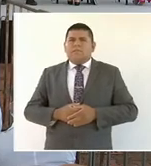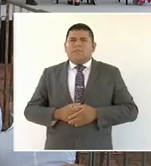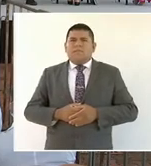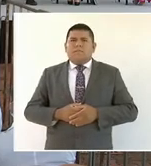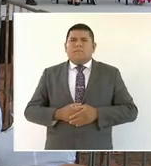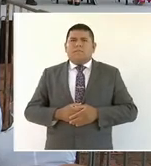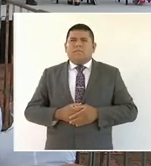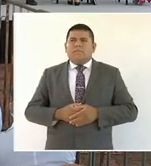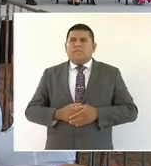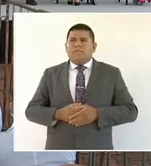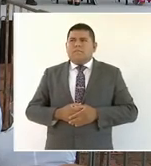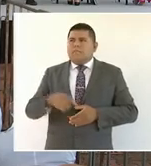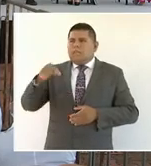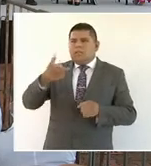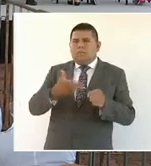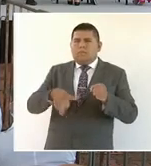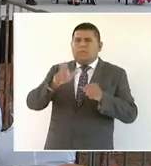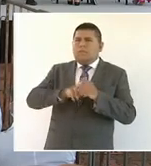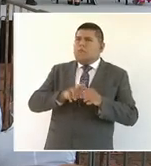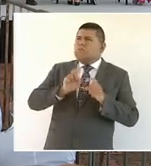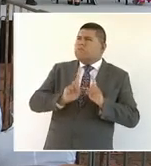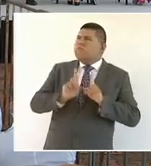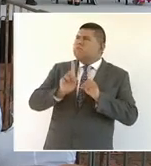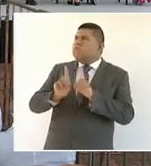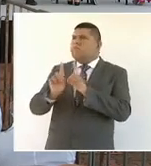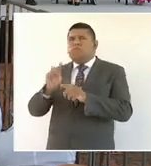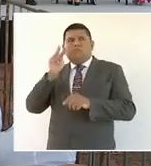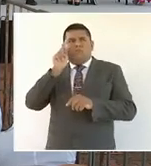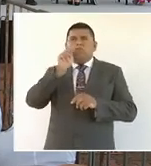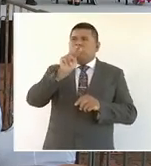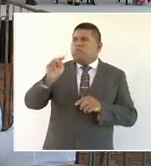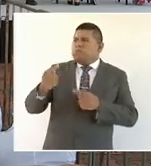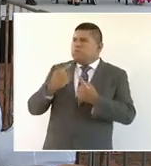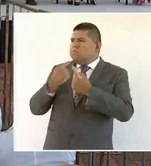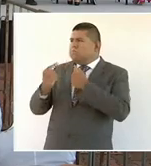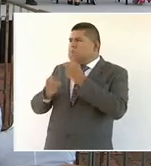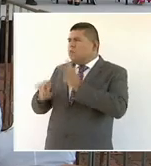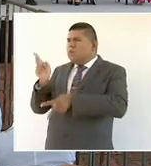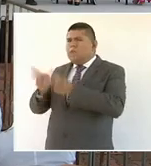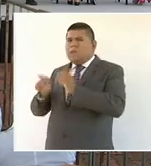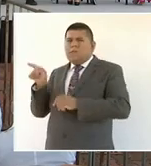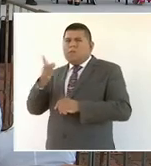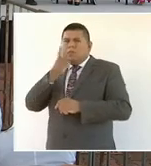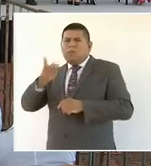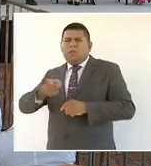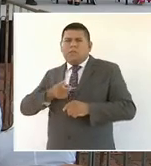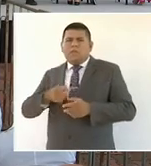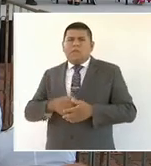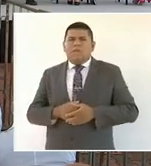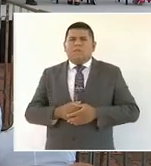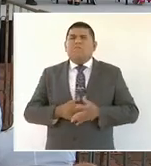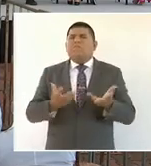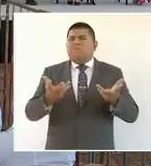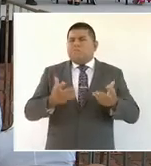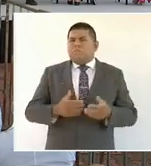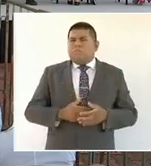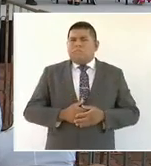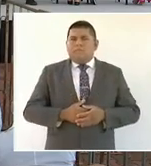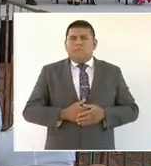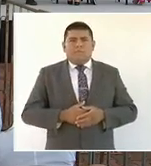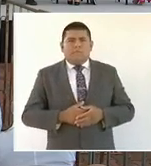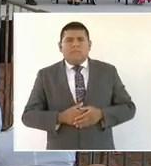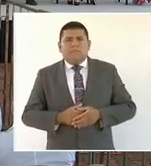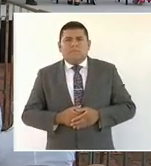porque recorrimos el hospital y estuvimos ahí dialogando. Ya cuando terminamos, me